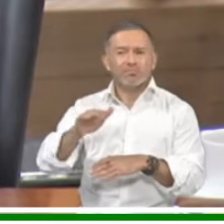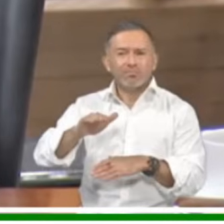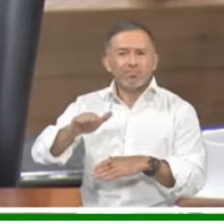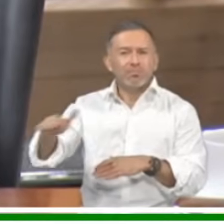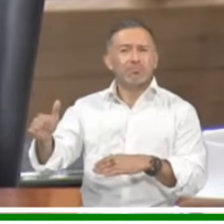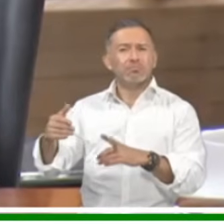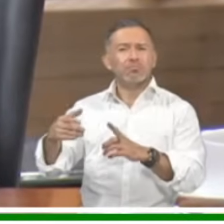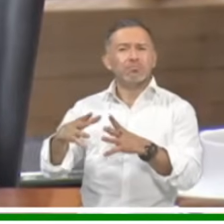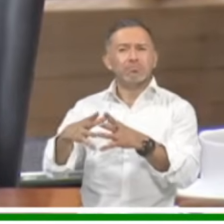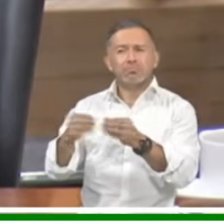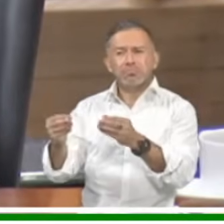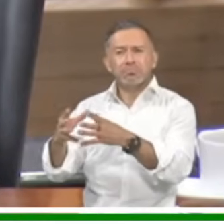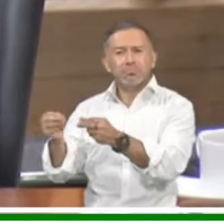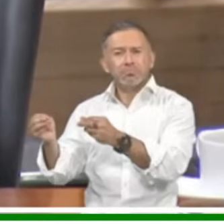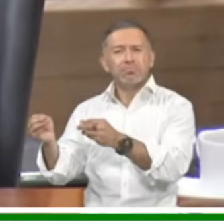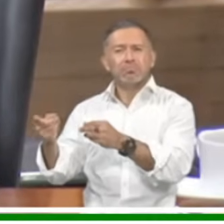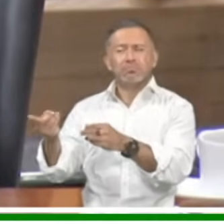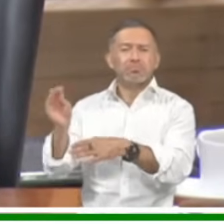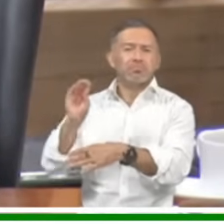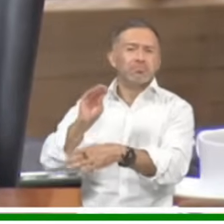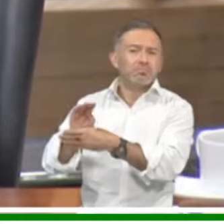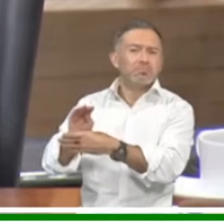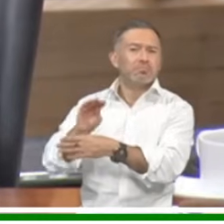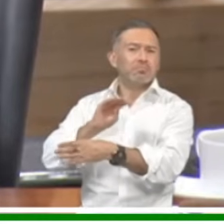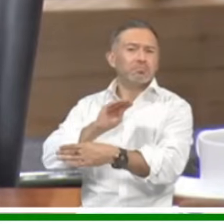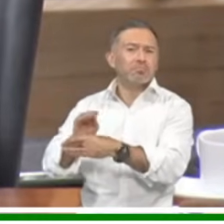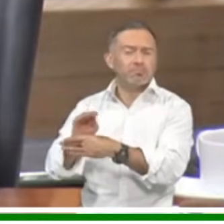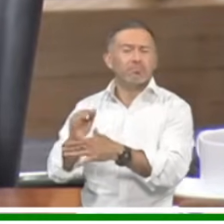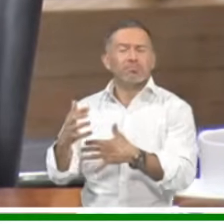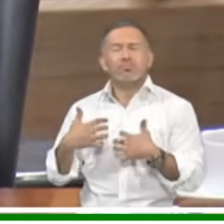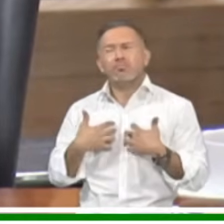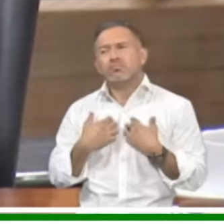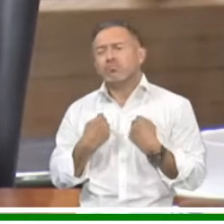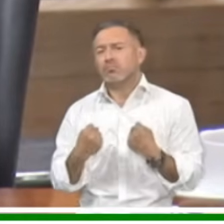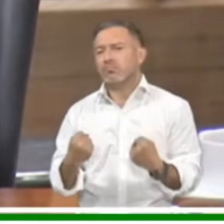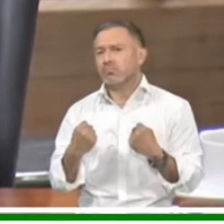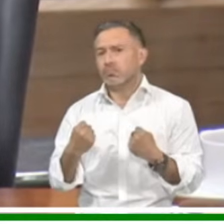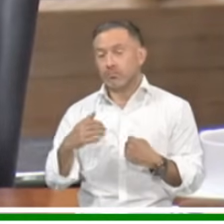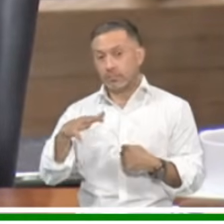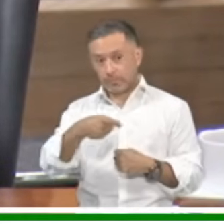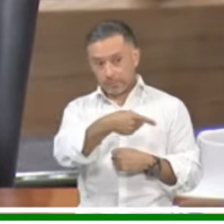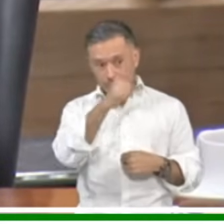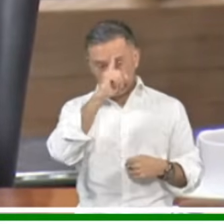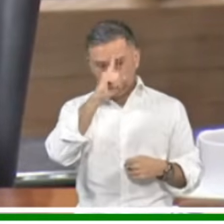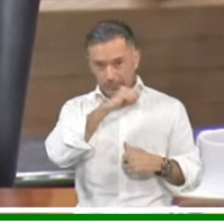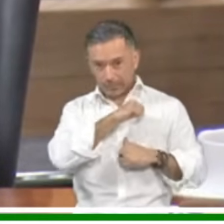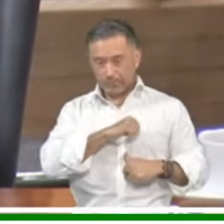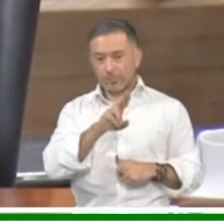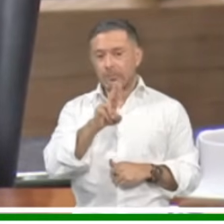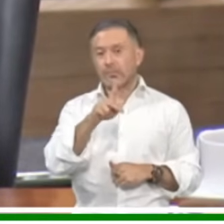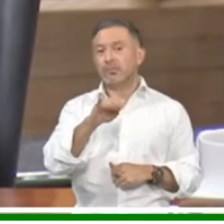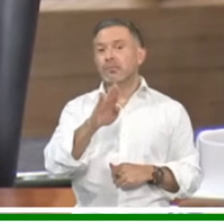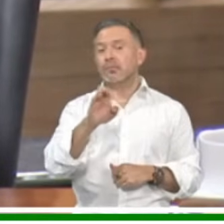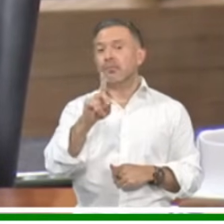sido ignoradas. Y no podría coincidir más con el consejero Uquip Espadas. Creo